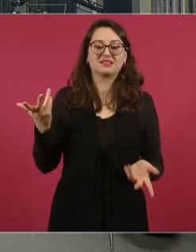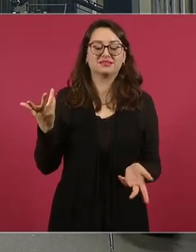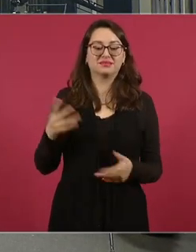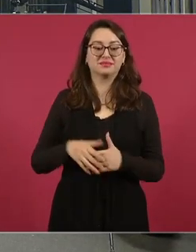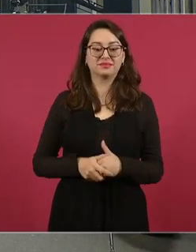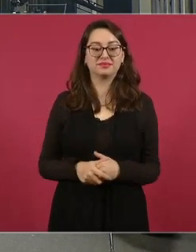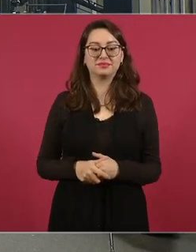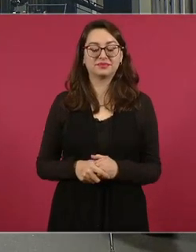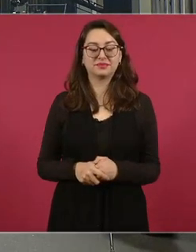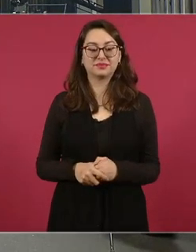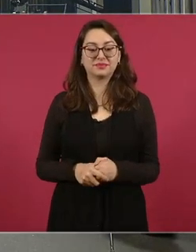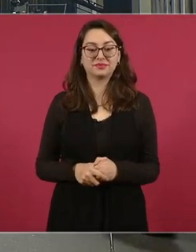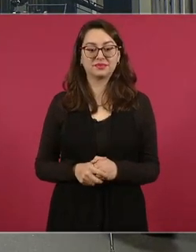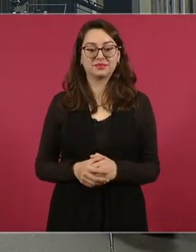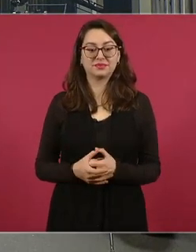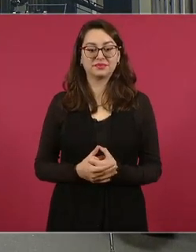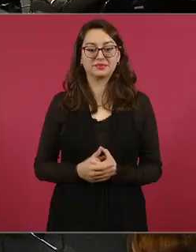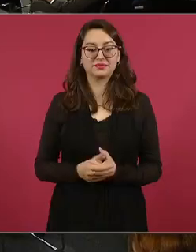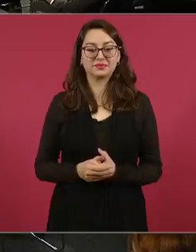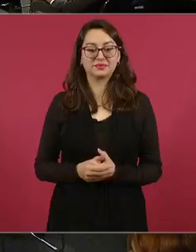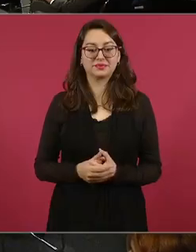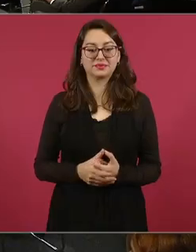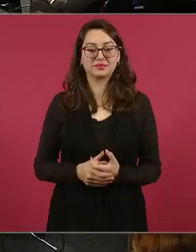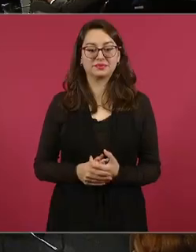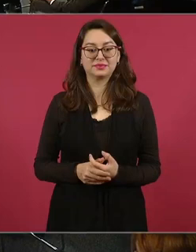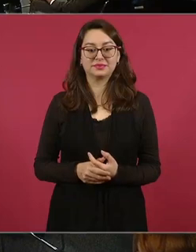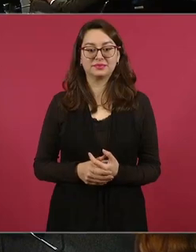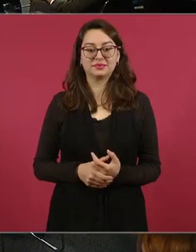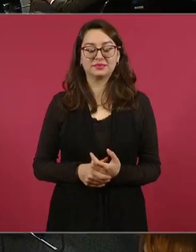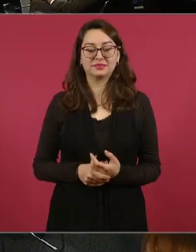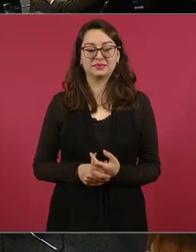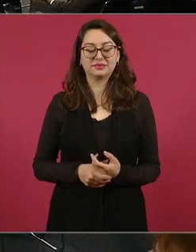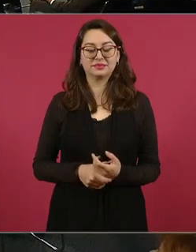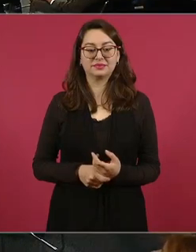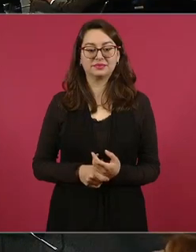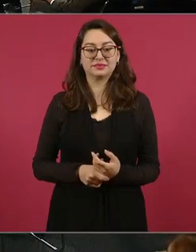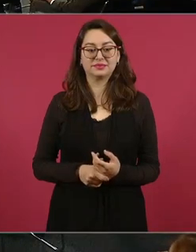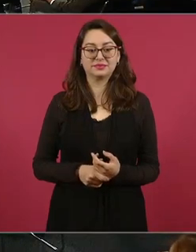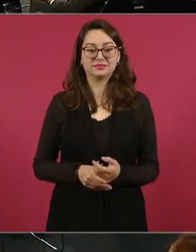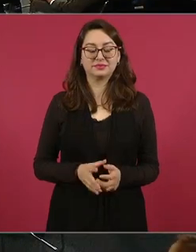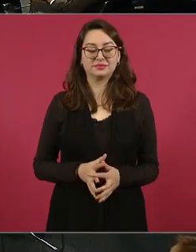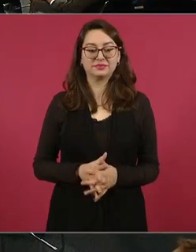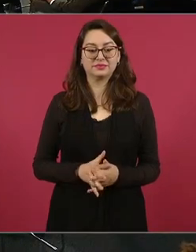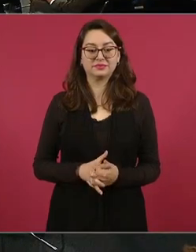Dos y medio se presentan, dos y medio a la vez. Sí.